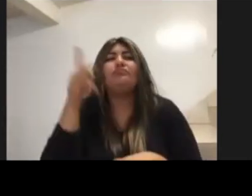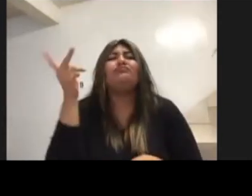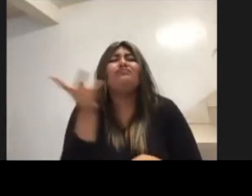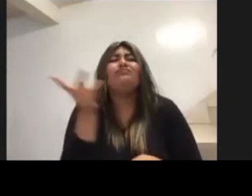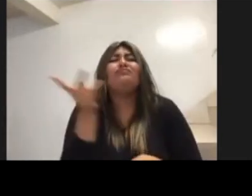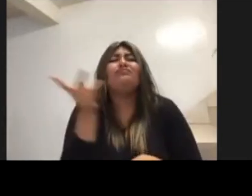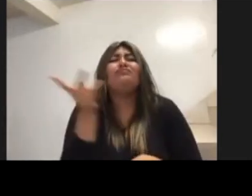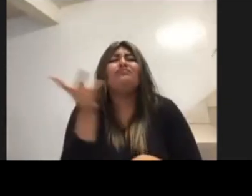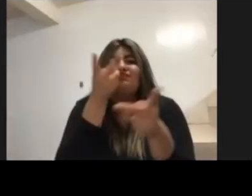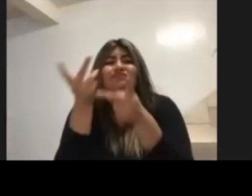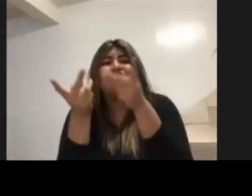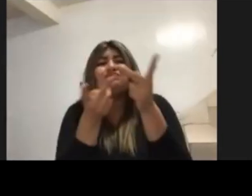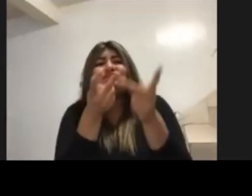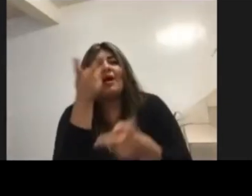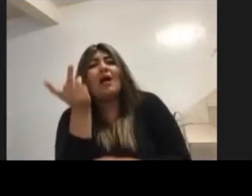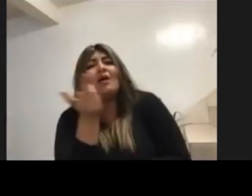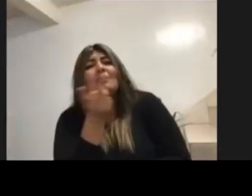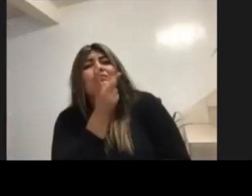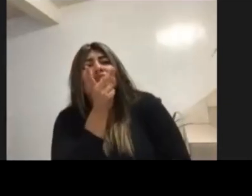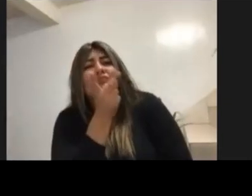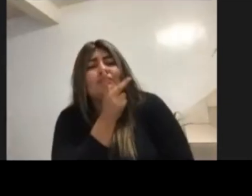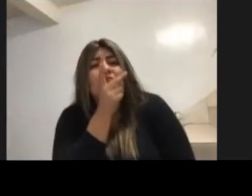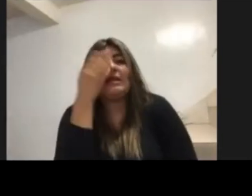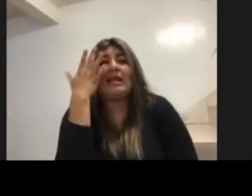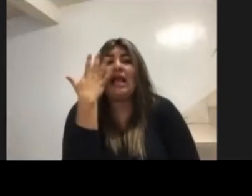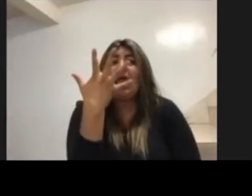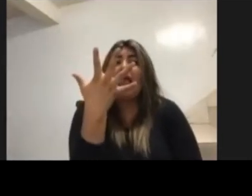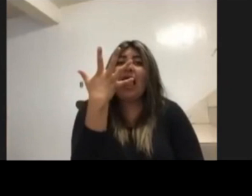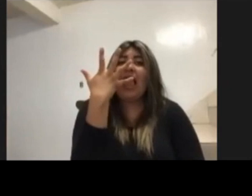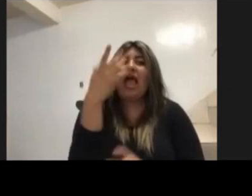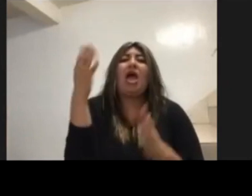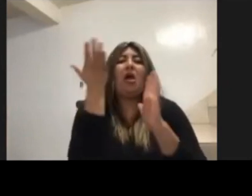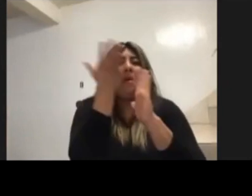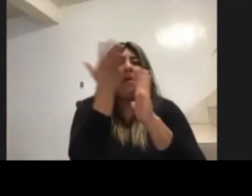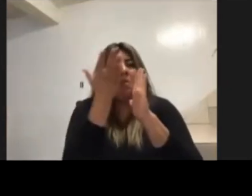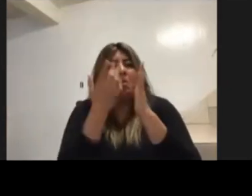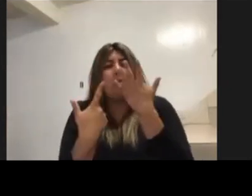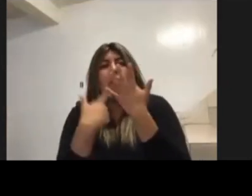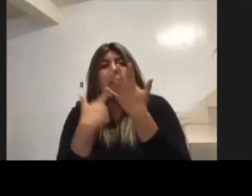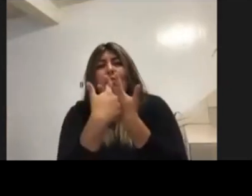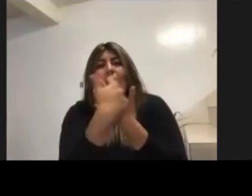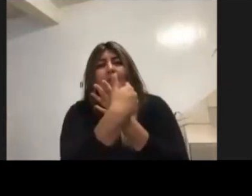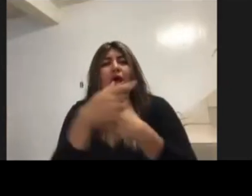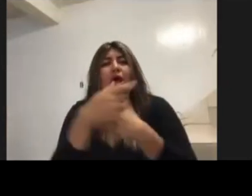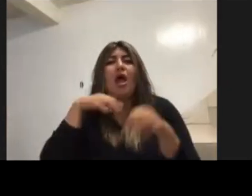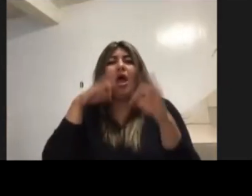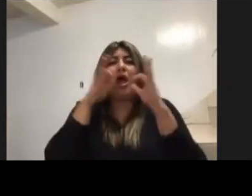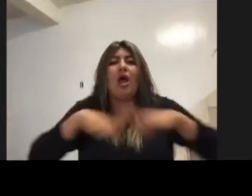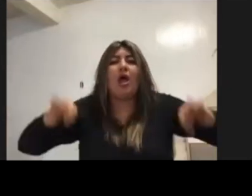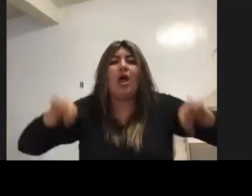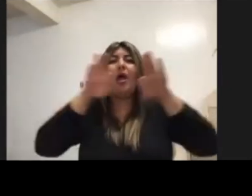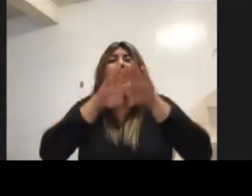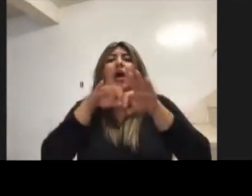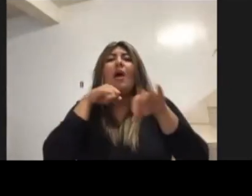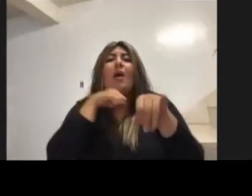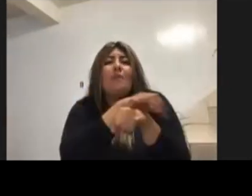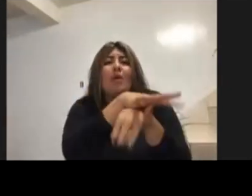papá 5 puntos para que pueda hacer la investigación. La siguiente, por favor.